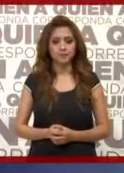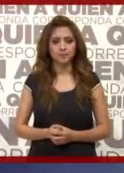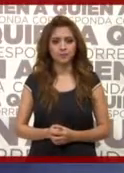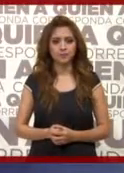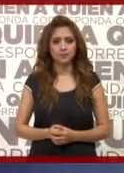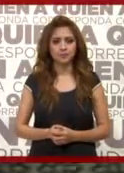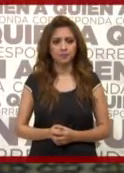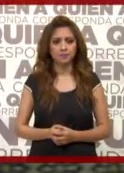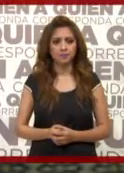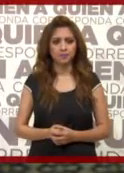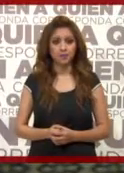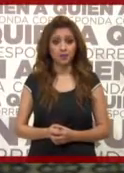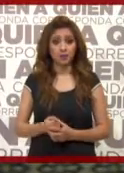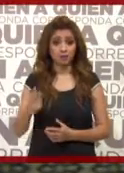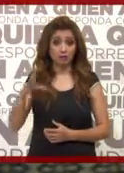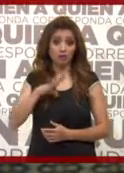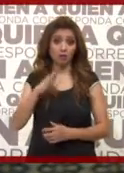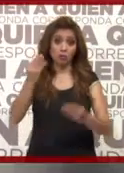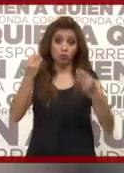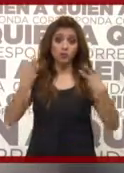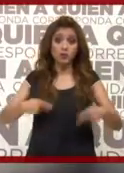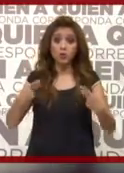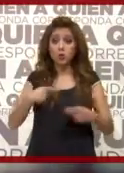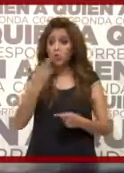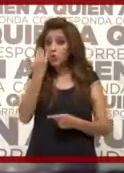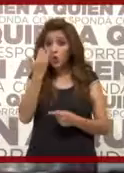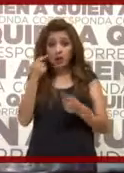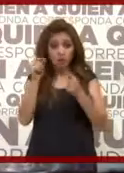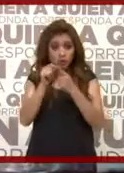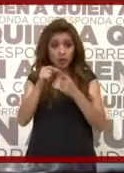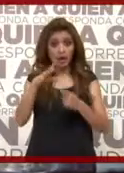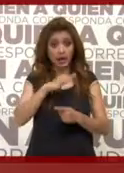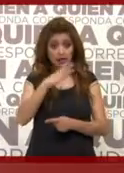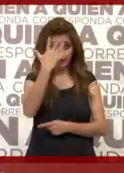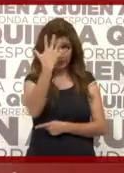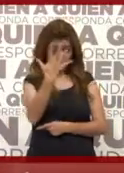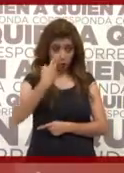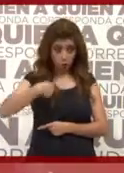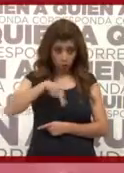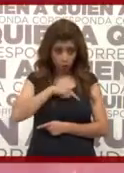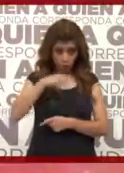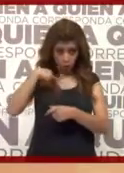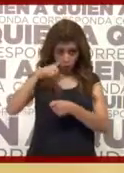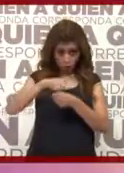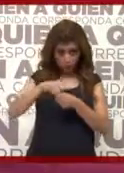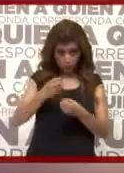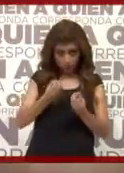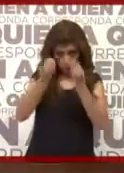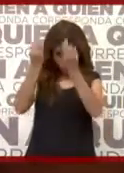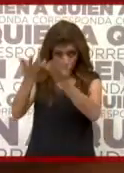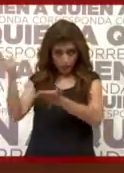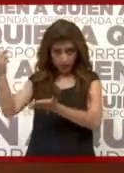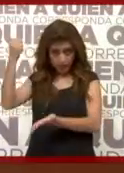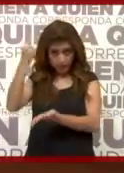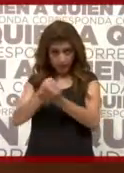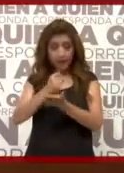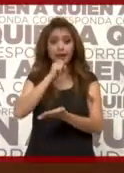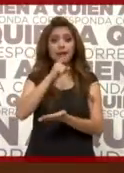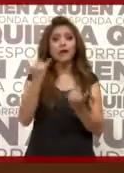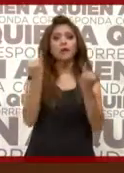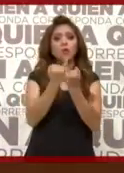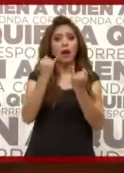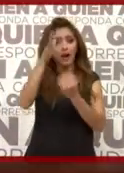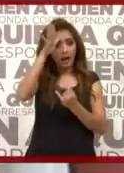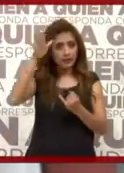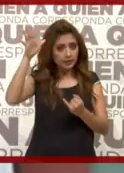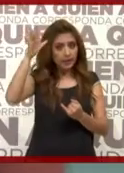Hay muchas personas que no cuentan con un medidor. Estamos donando 5 medidores de glucosa a quien corresponda, ITV Azteca, para que se